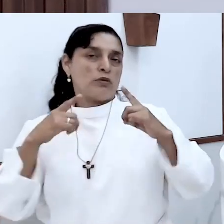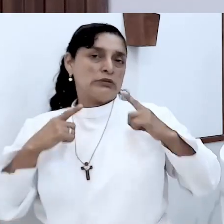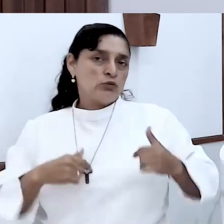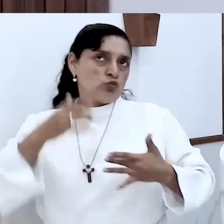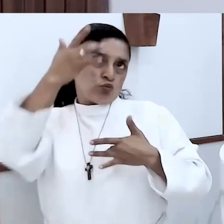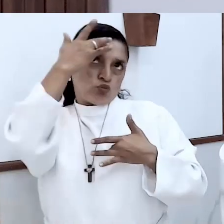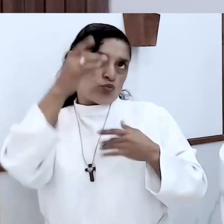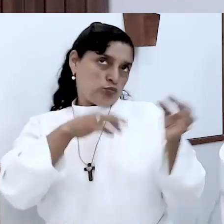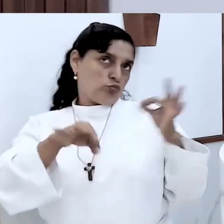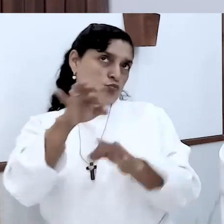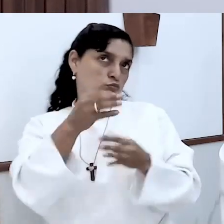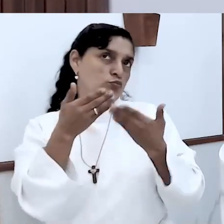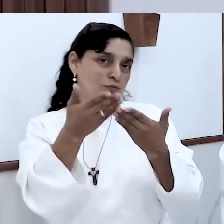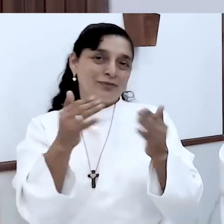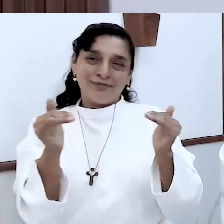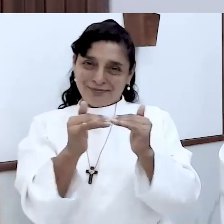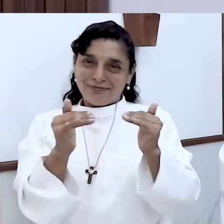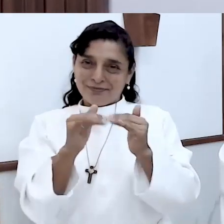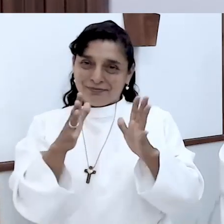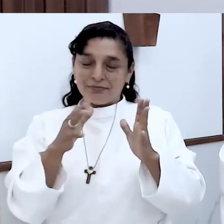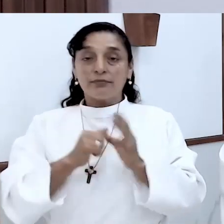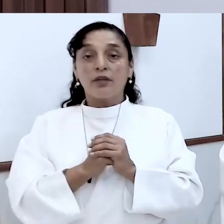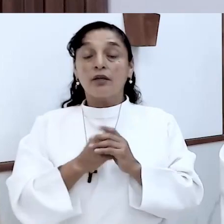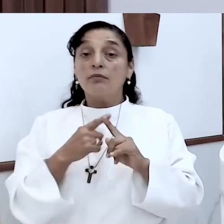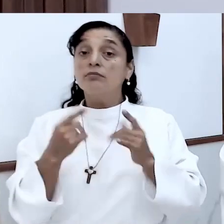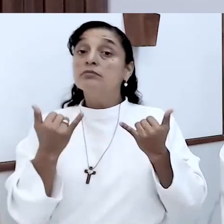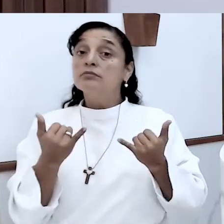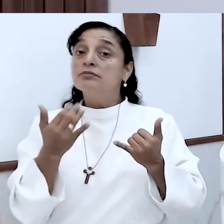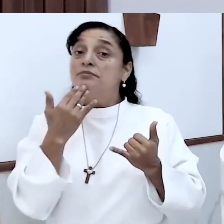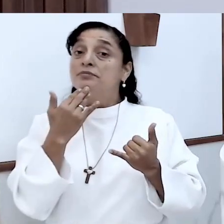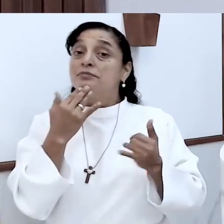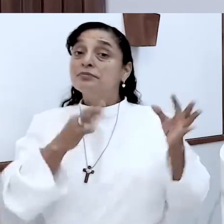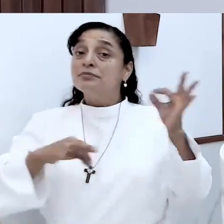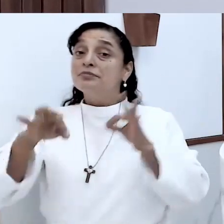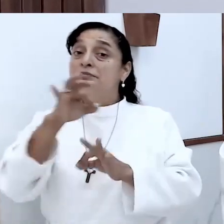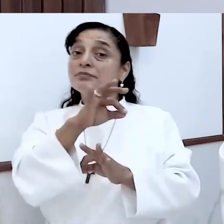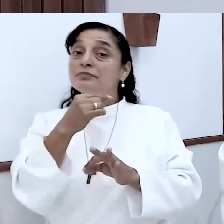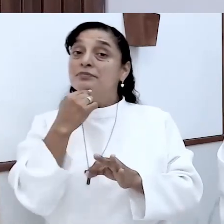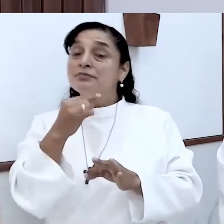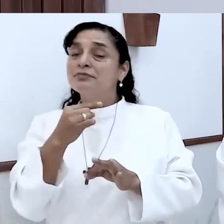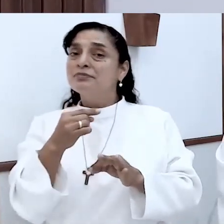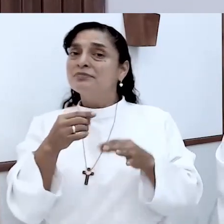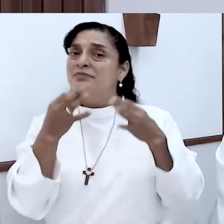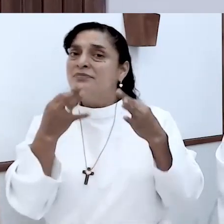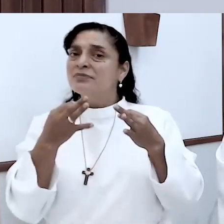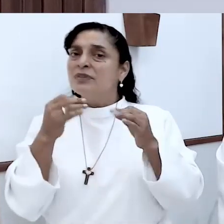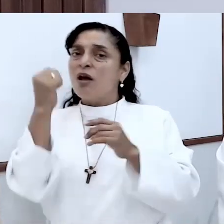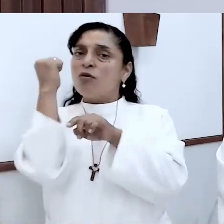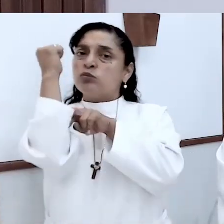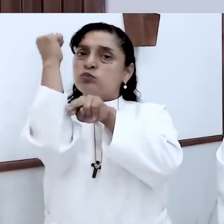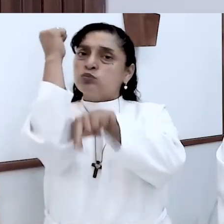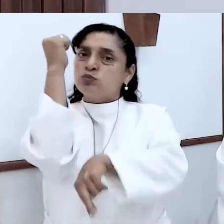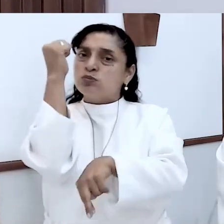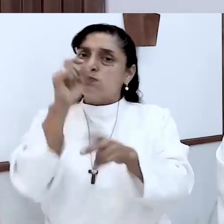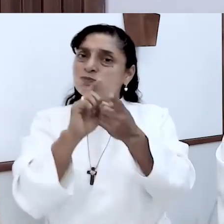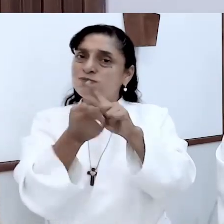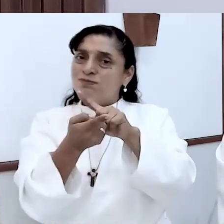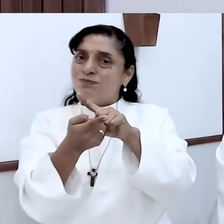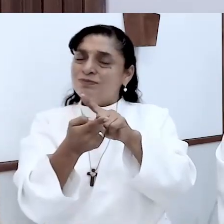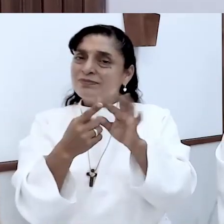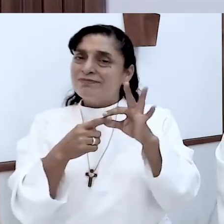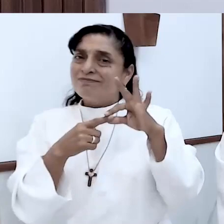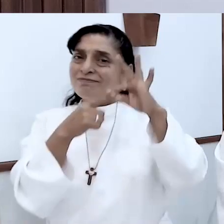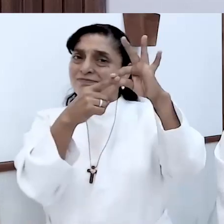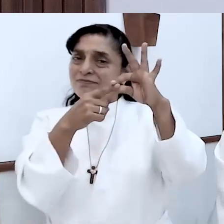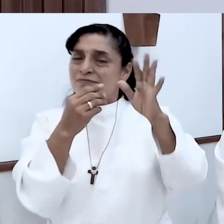ejemplo. Bien, pero aquí entonces viene el cambio que decía radical, es de raíz. Aquí